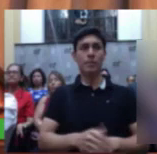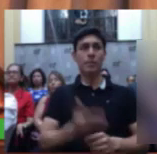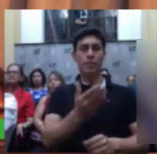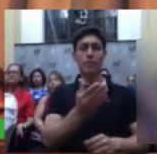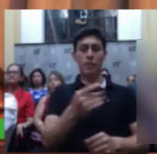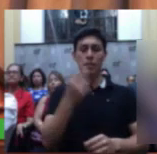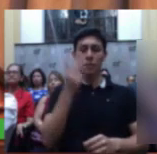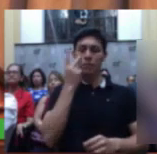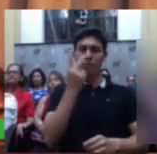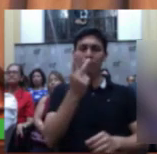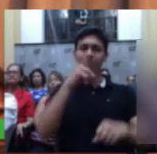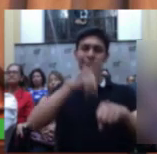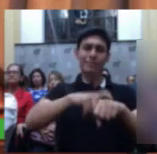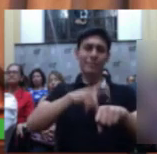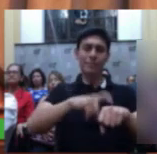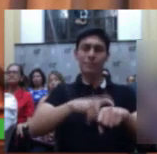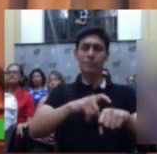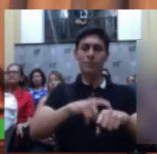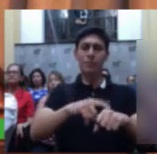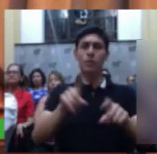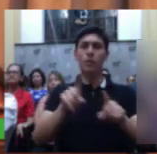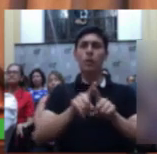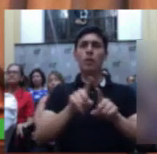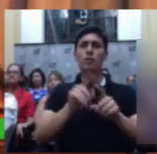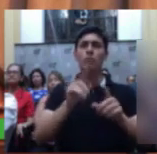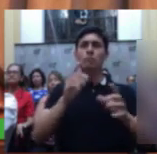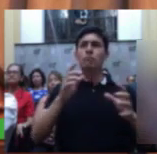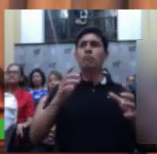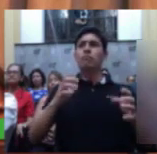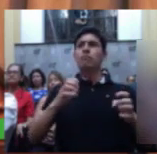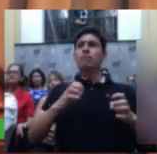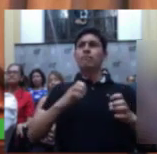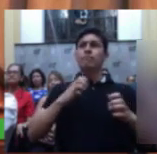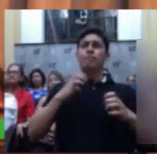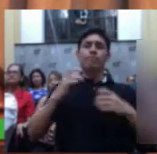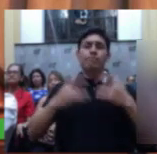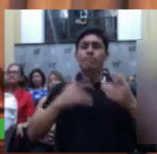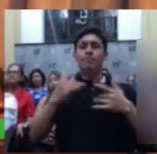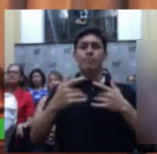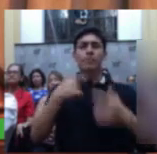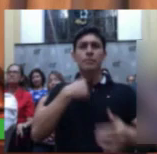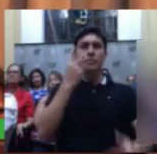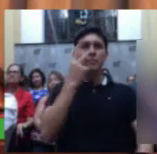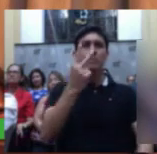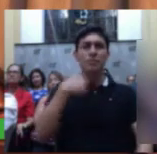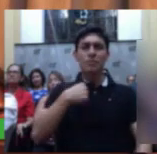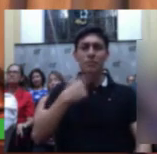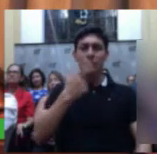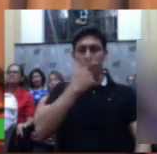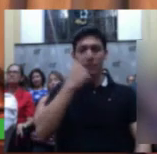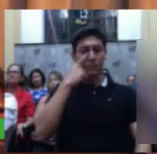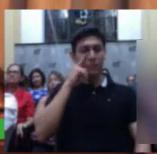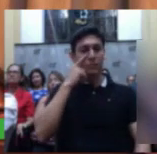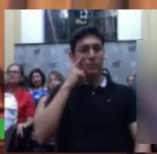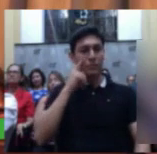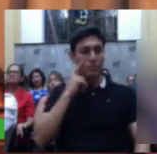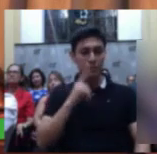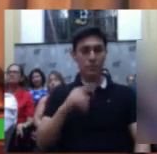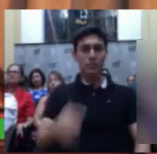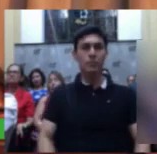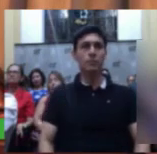vivo momentos de inolvidable emoción que hicieron surcar lágrimas por mis mejillas. Reina ese día en la